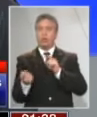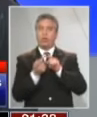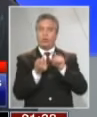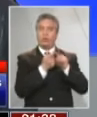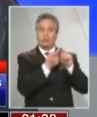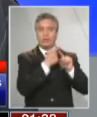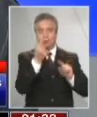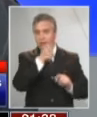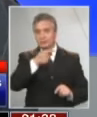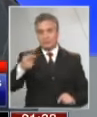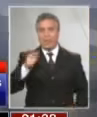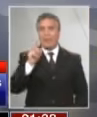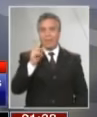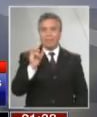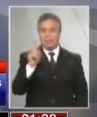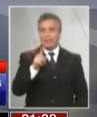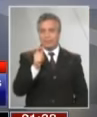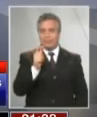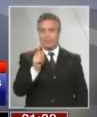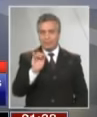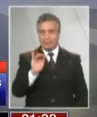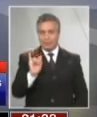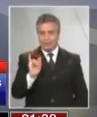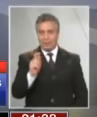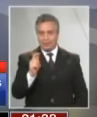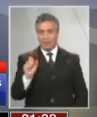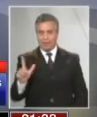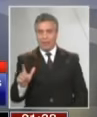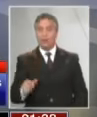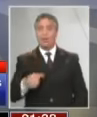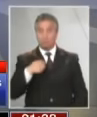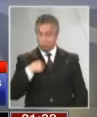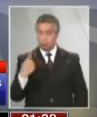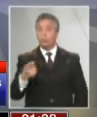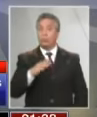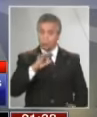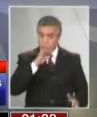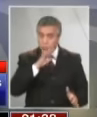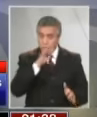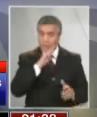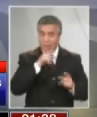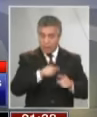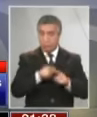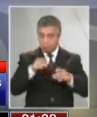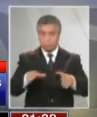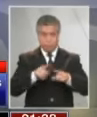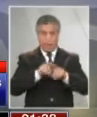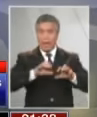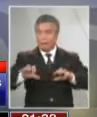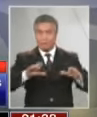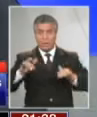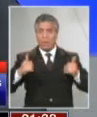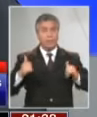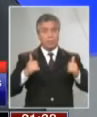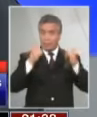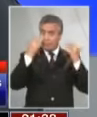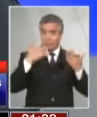genera las semanas distritales. Por lo tanto, naturalmente, si nosotros usamos las semanas distritales para actividades recreativas, yo creo